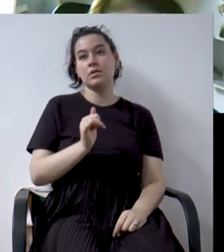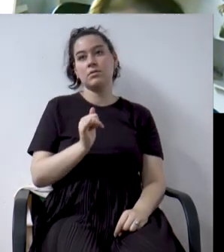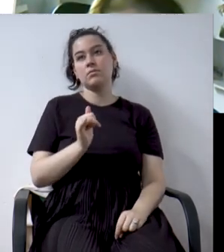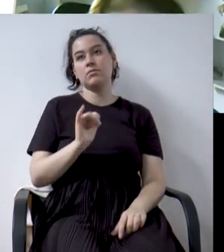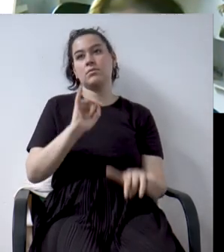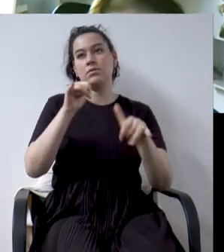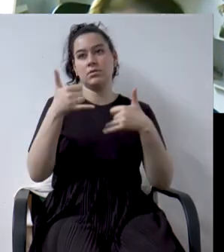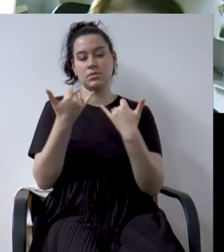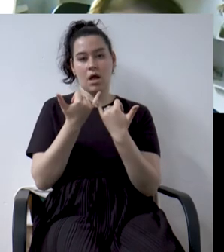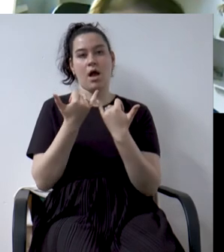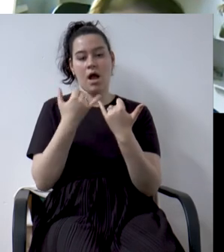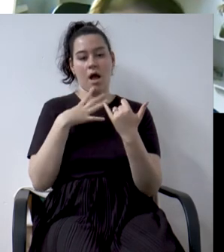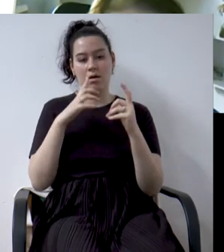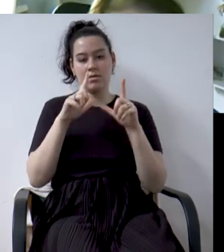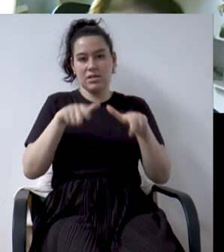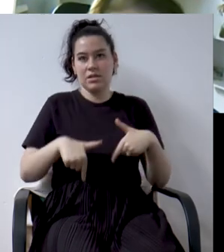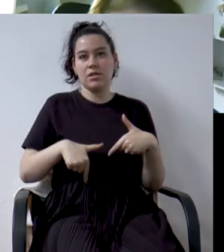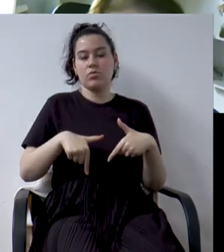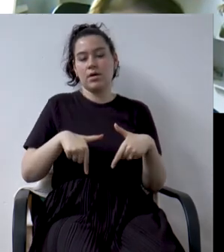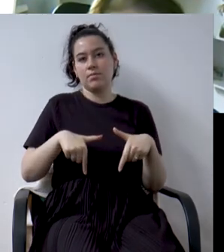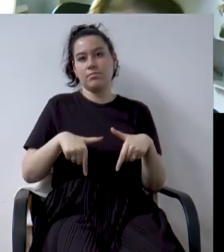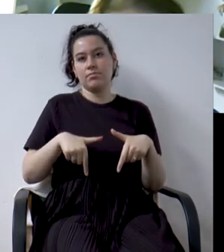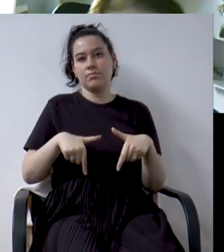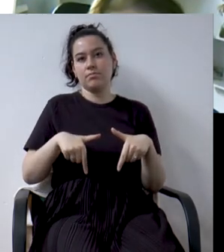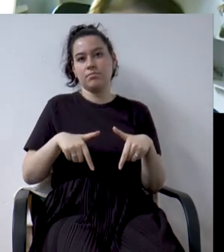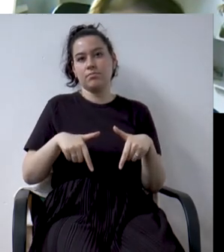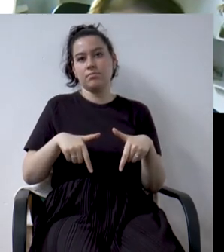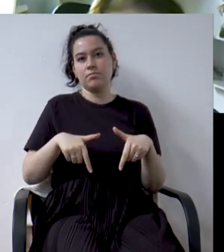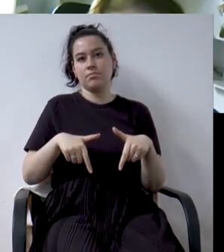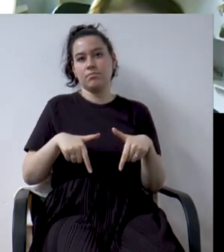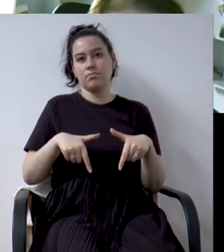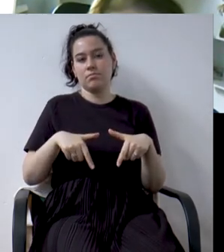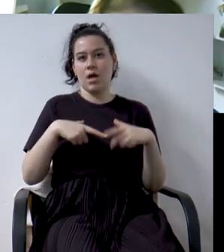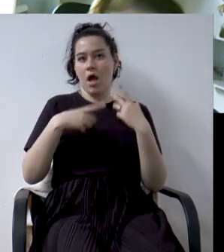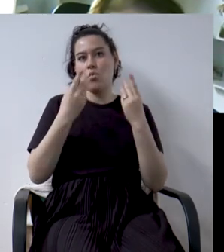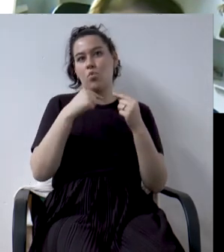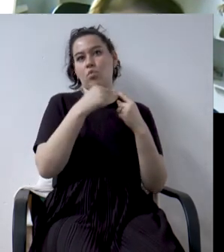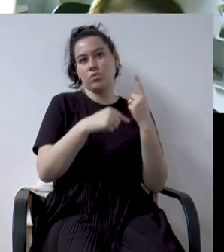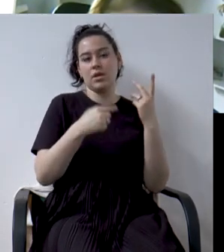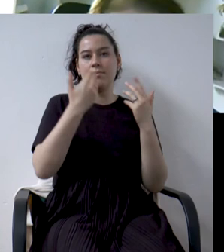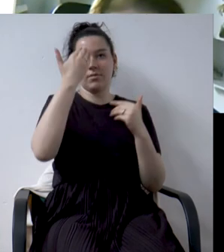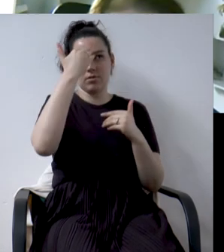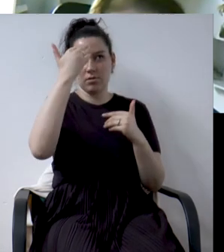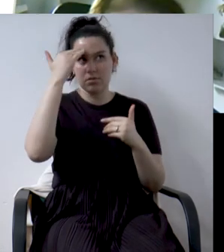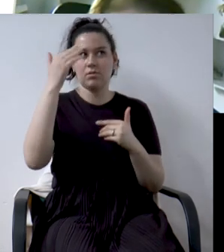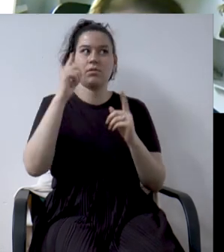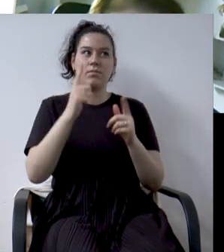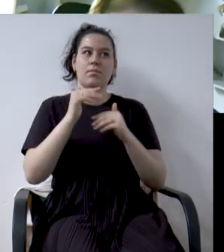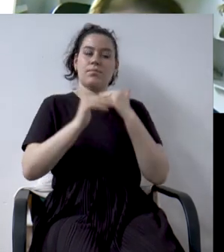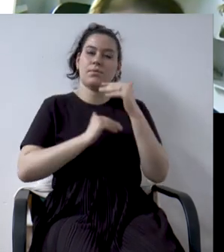Si bien ya había una licenciatura en Melo, la carrera después fue trasladada con radicación de docentes, ¿no? Entonces eso